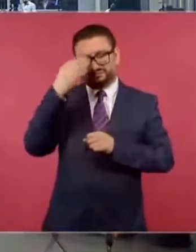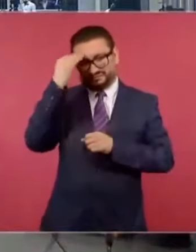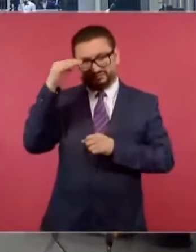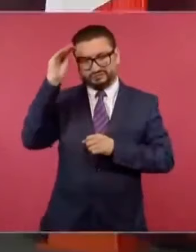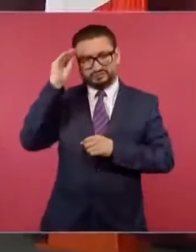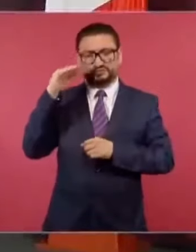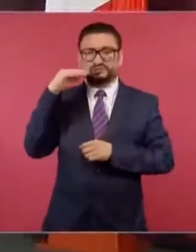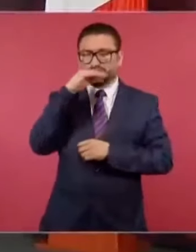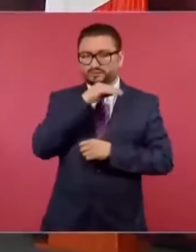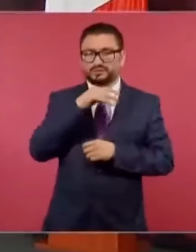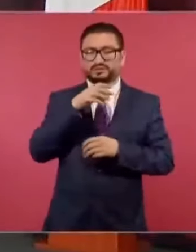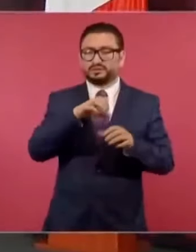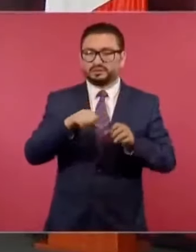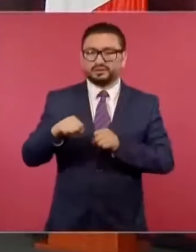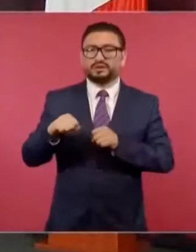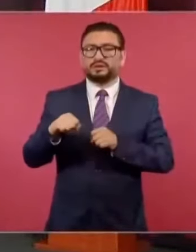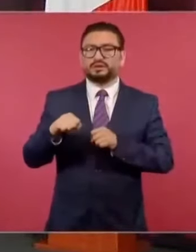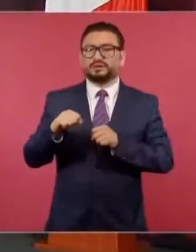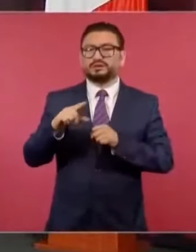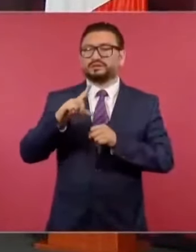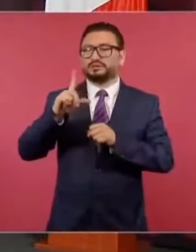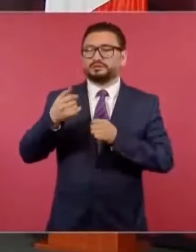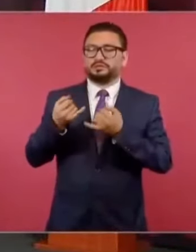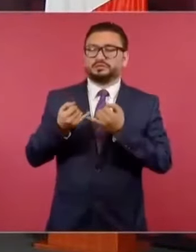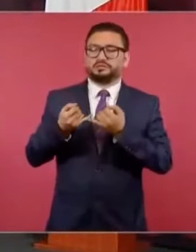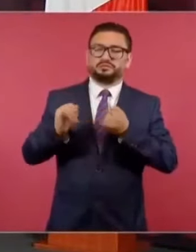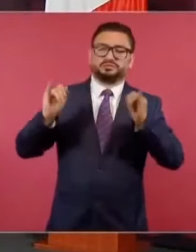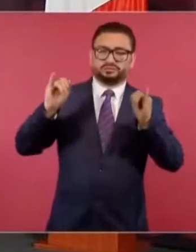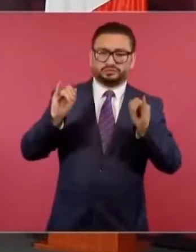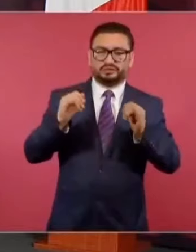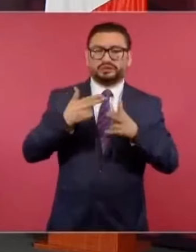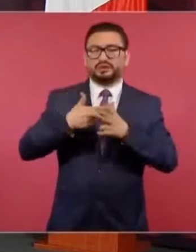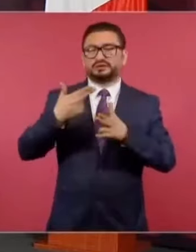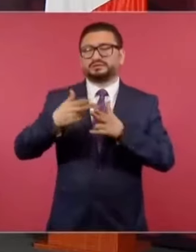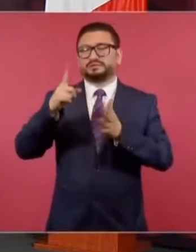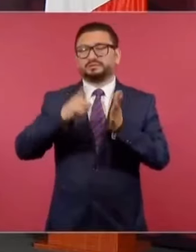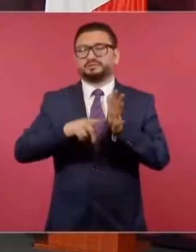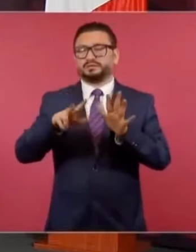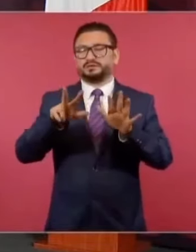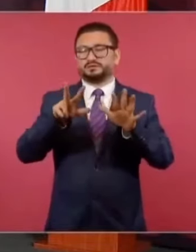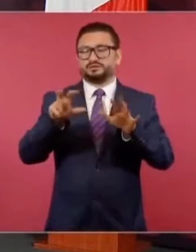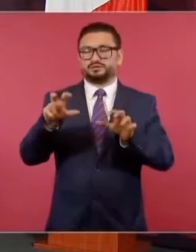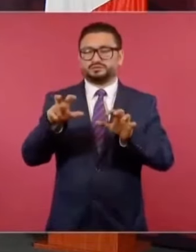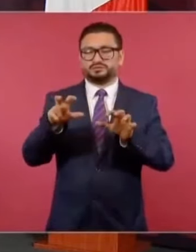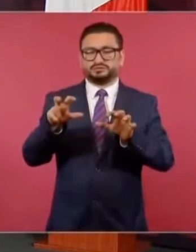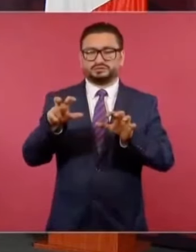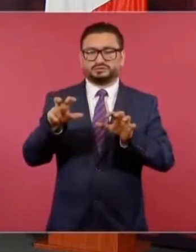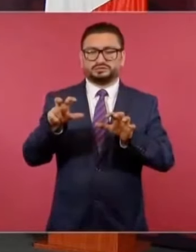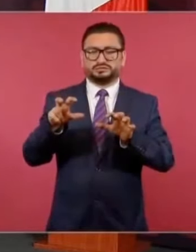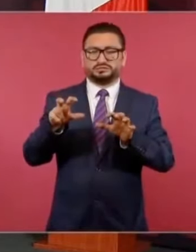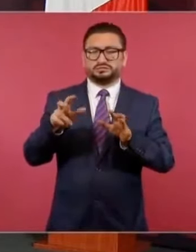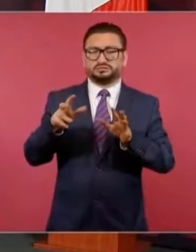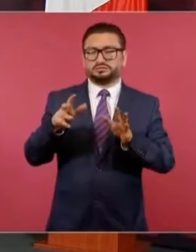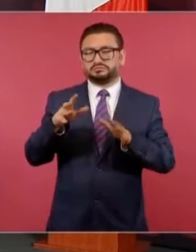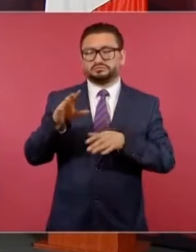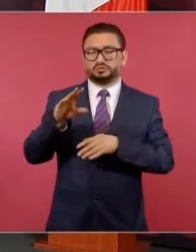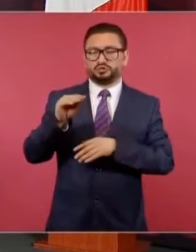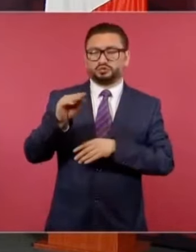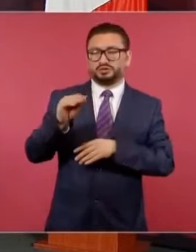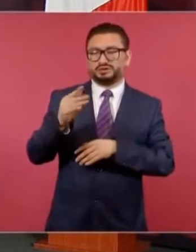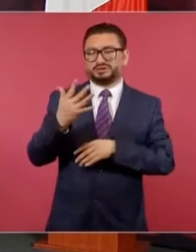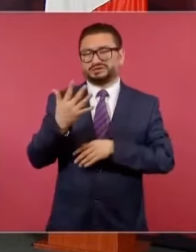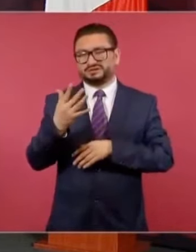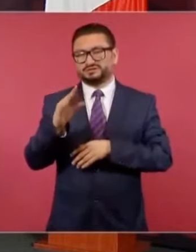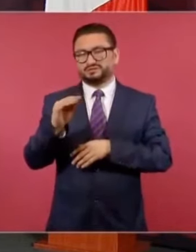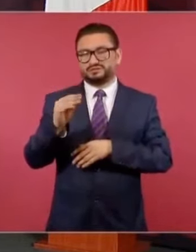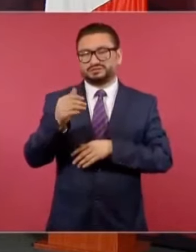Cuba se independiza hasta 1800 95